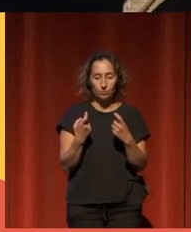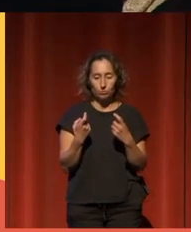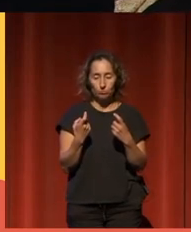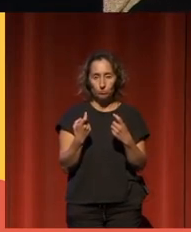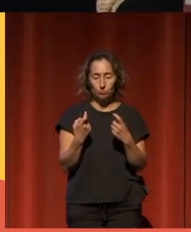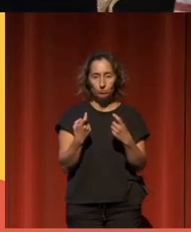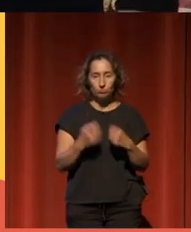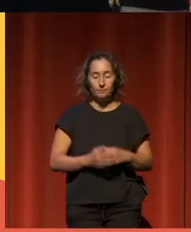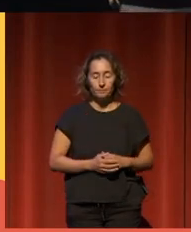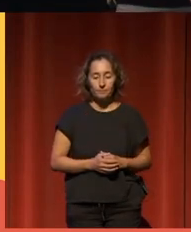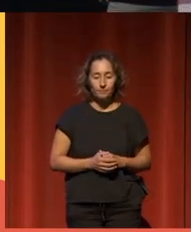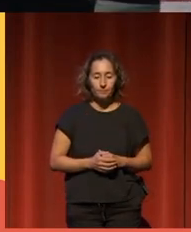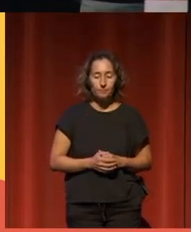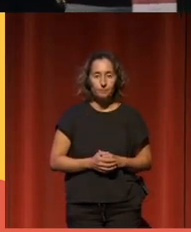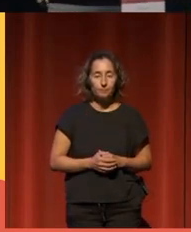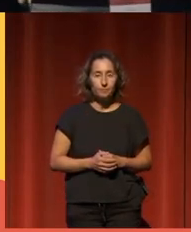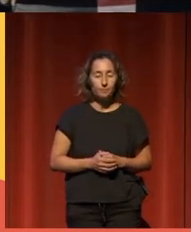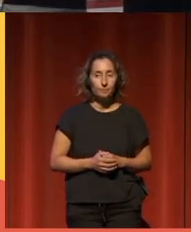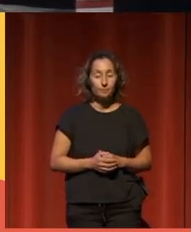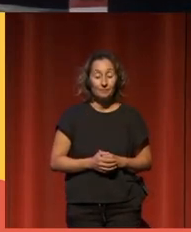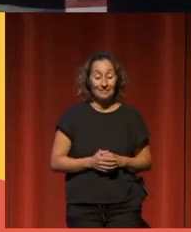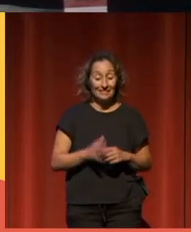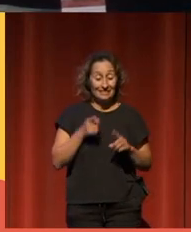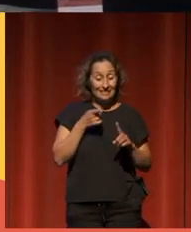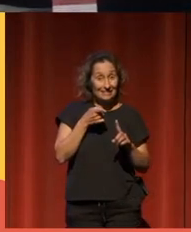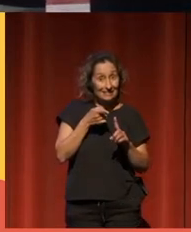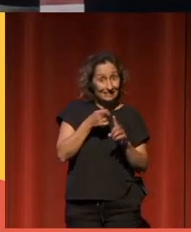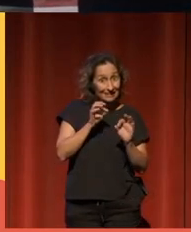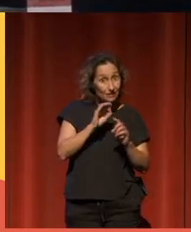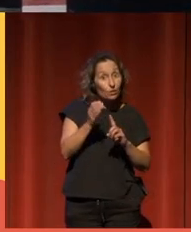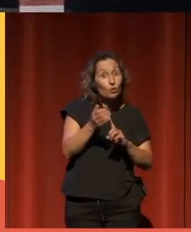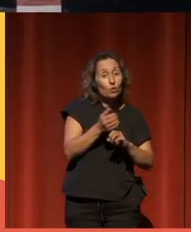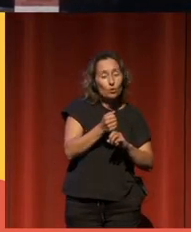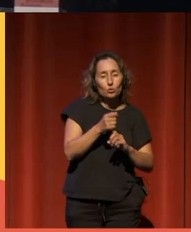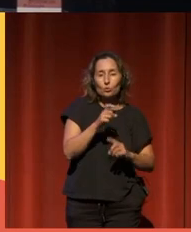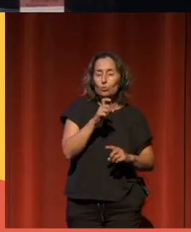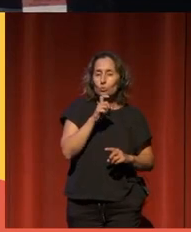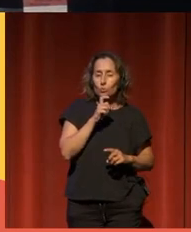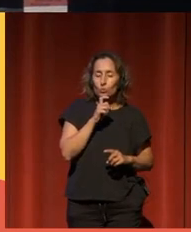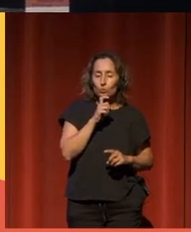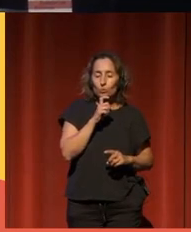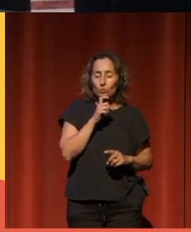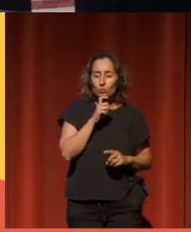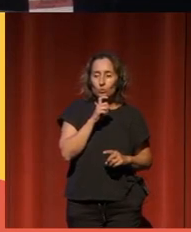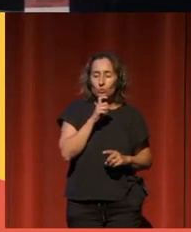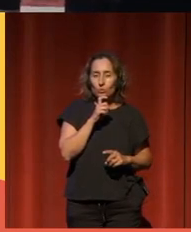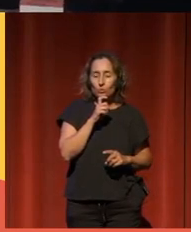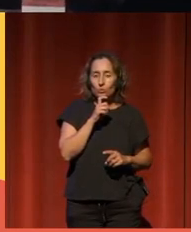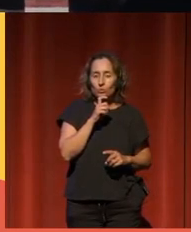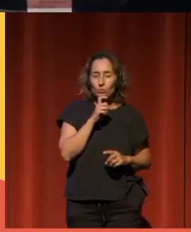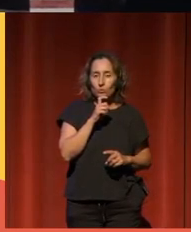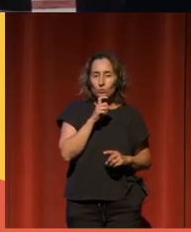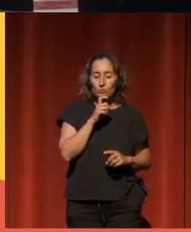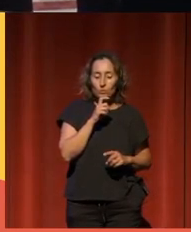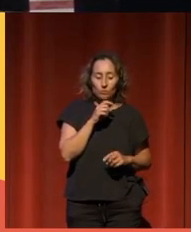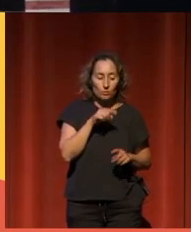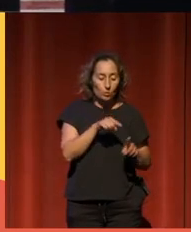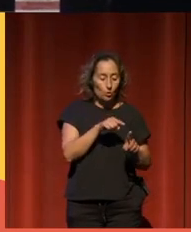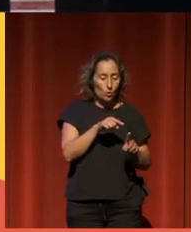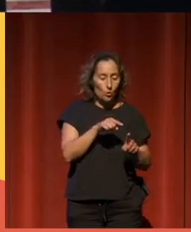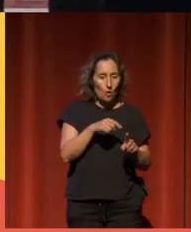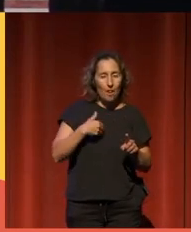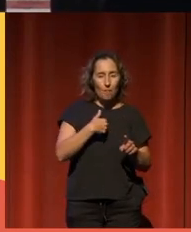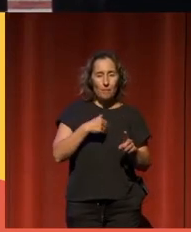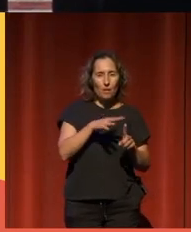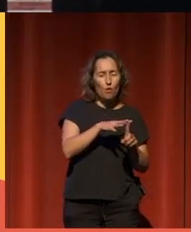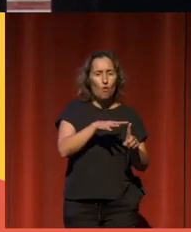implicadas y para tener esto es importante actuar como foros inclusives